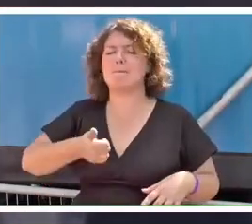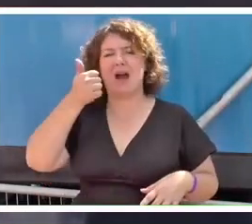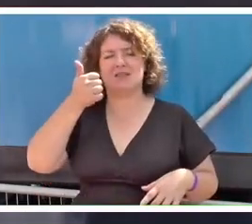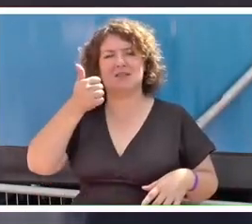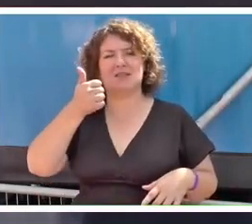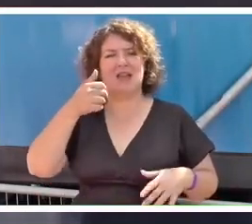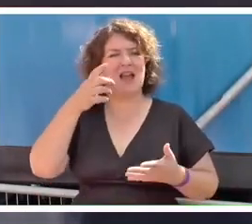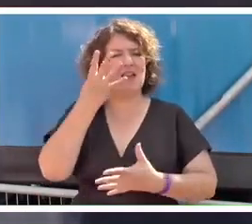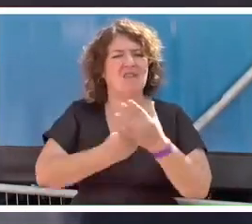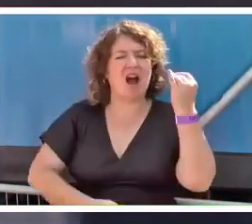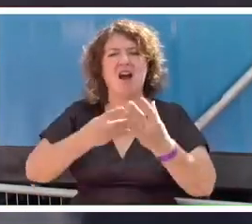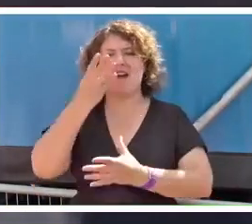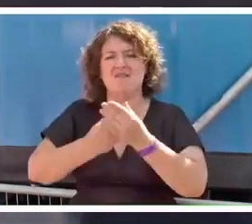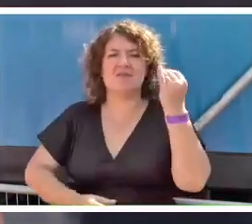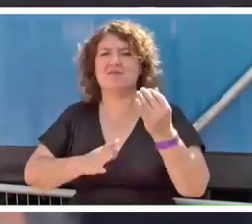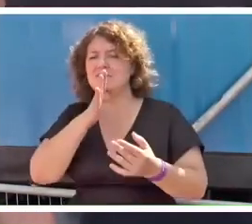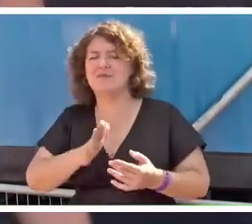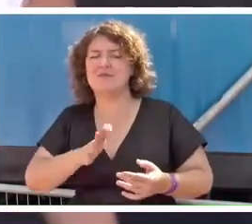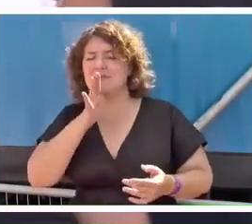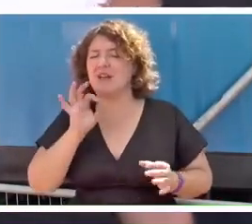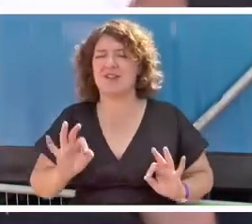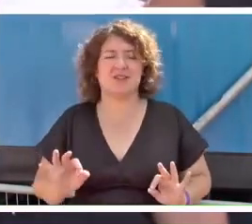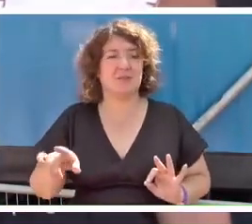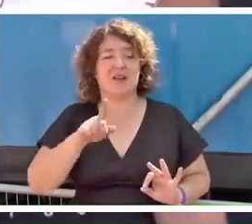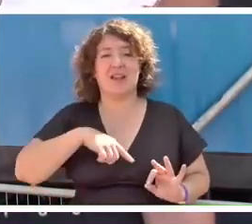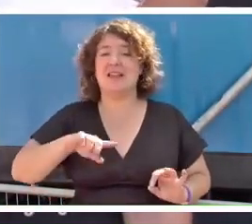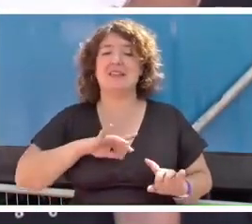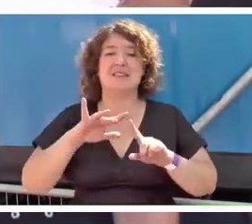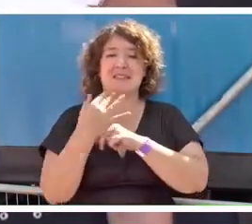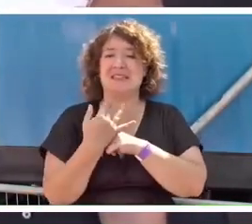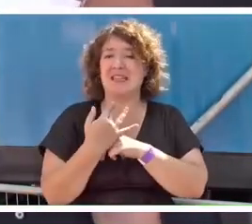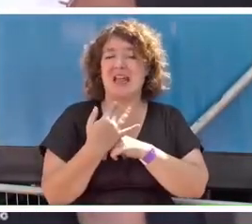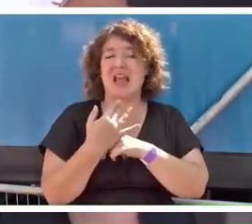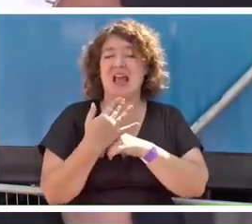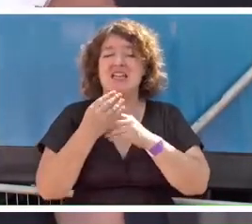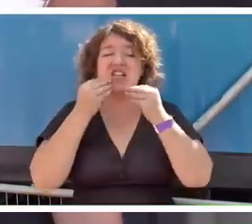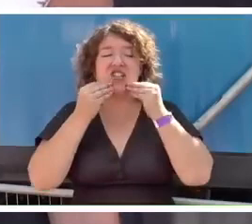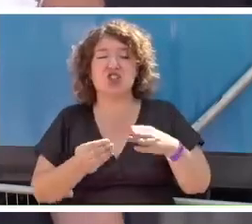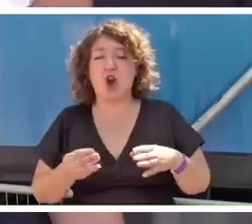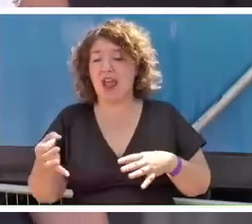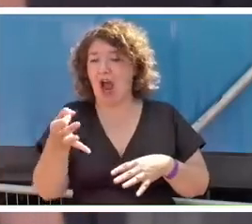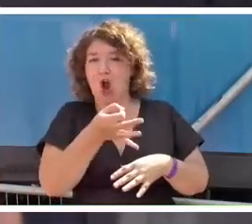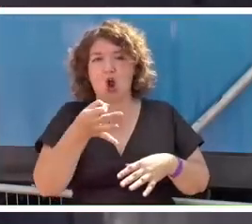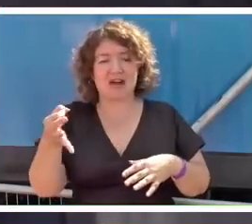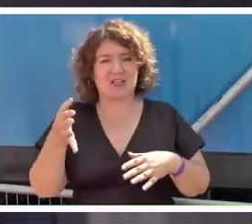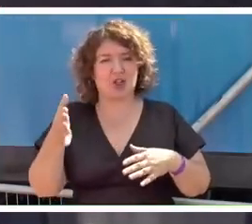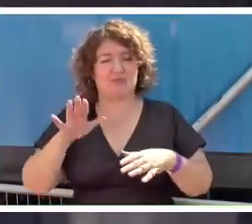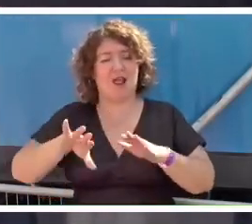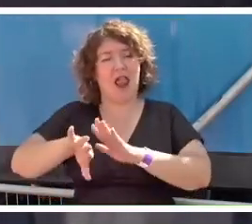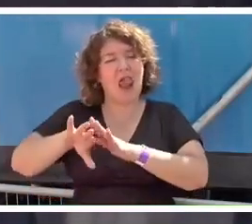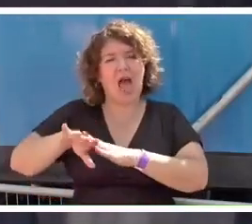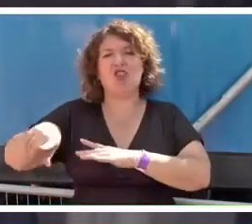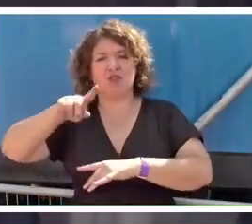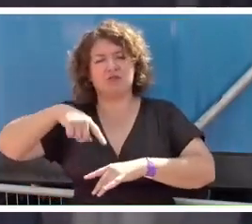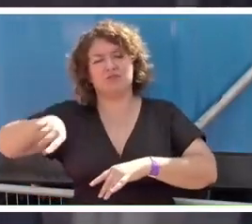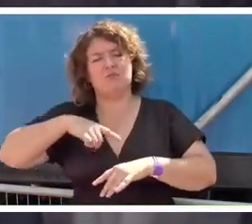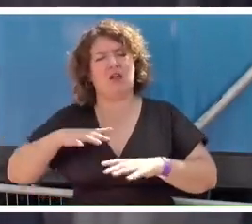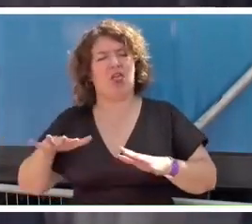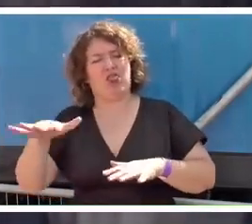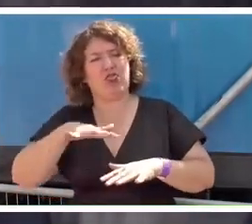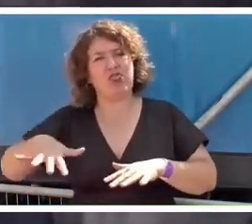muchos errores, pero siempre en el lado correcto de la historia. Estoy contenta de estar